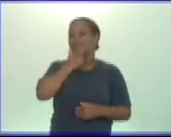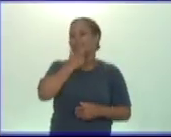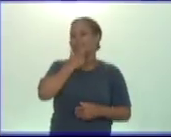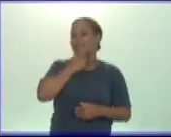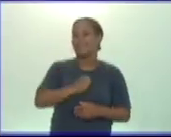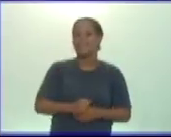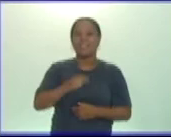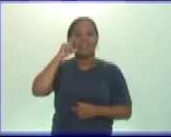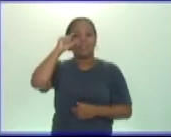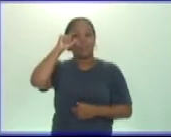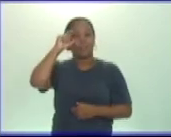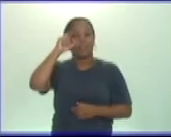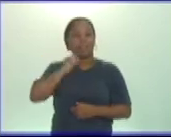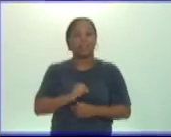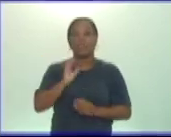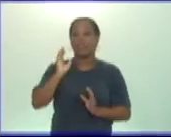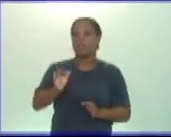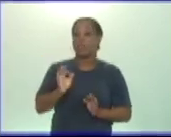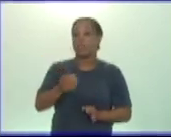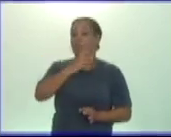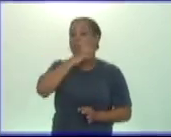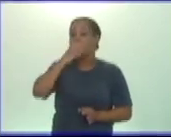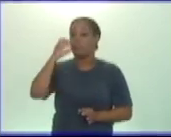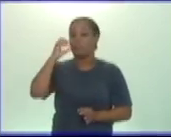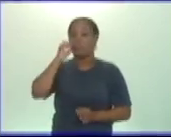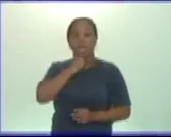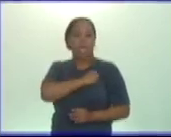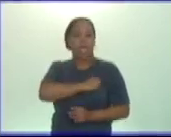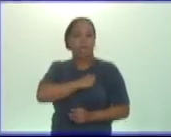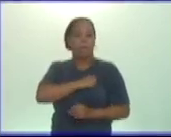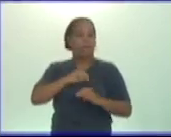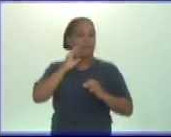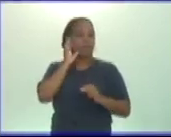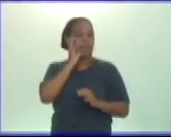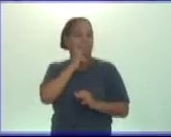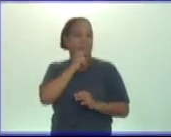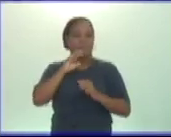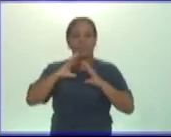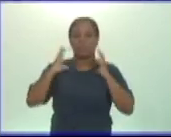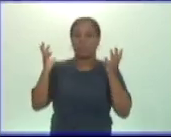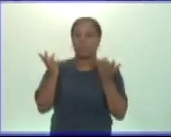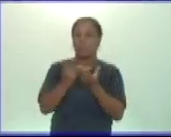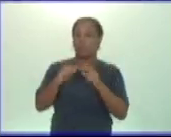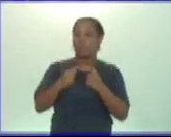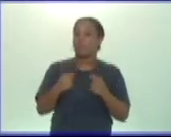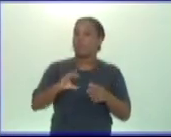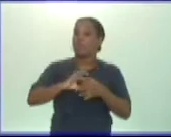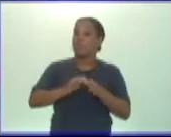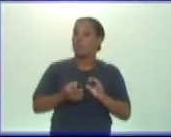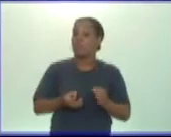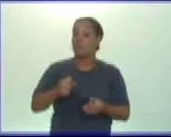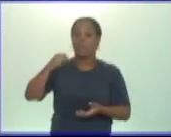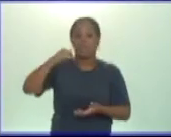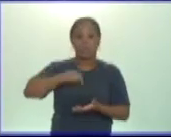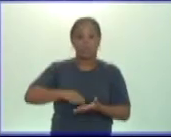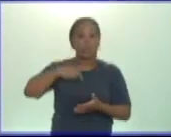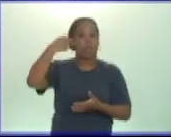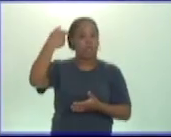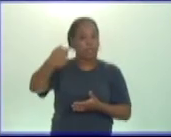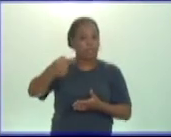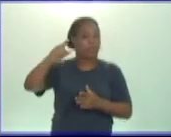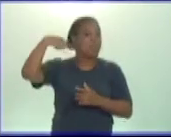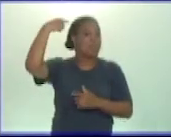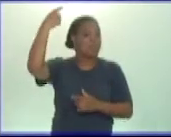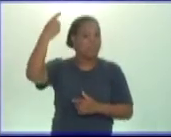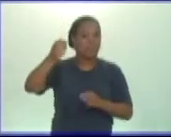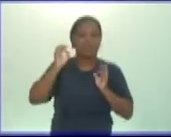continuar aprendiendo a amar con el corazón las maravillas de nuestro planeta. Por eso, la geografía estuvo, está y estará siempre dispuesta